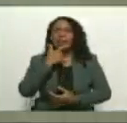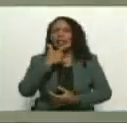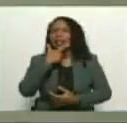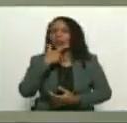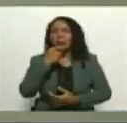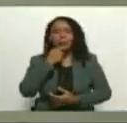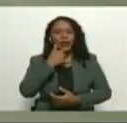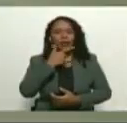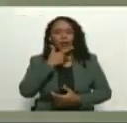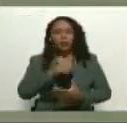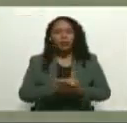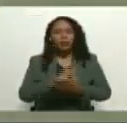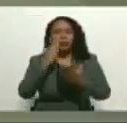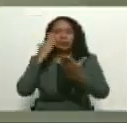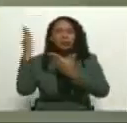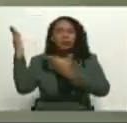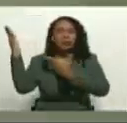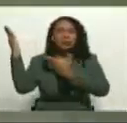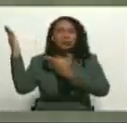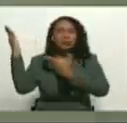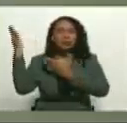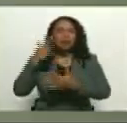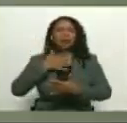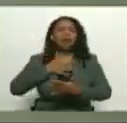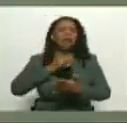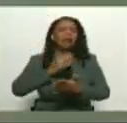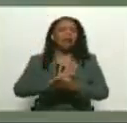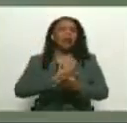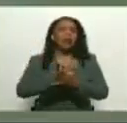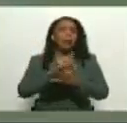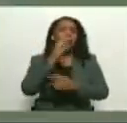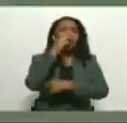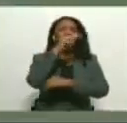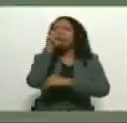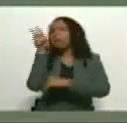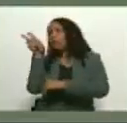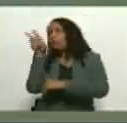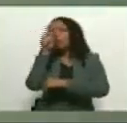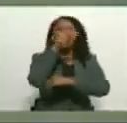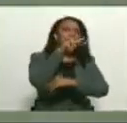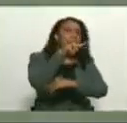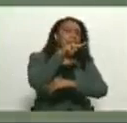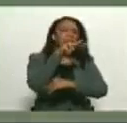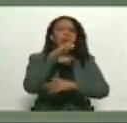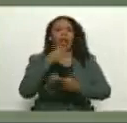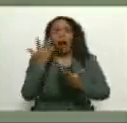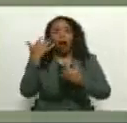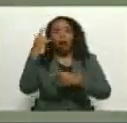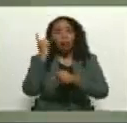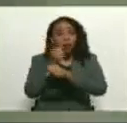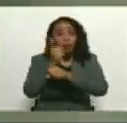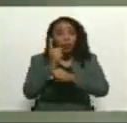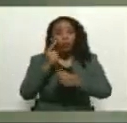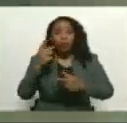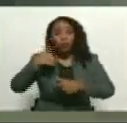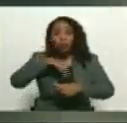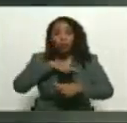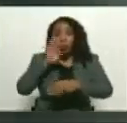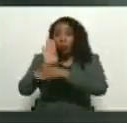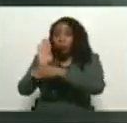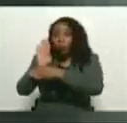Ah, allí está, mira, el tranquilazo, viendo para acá, viendo para allá, hay que cuidarlo. Ah, José. Así